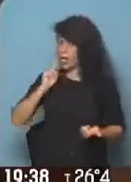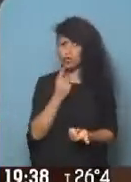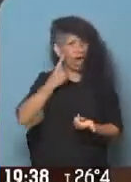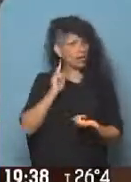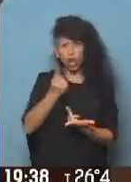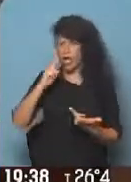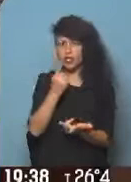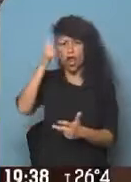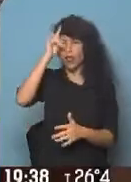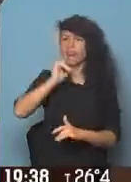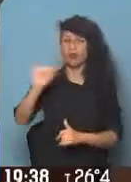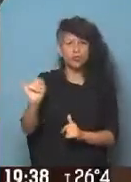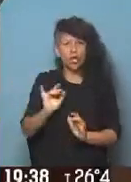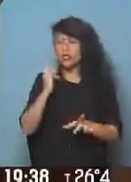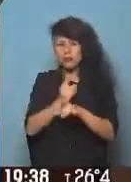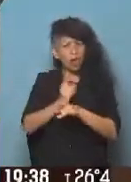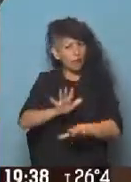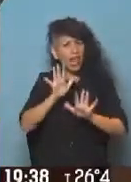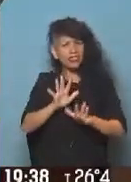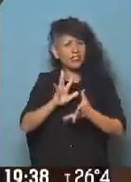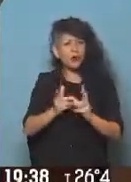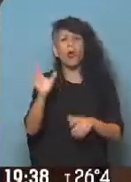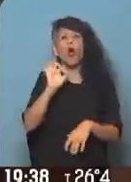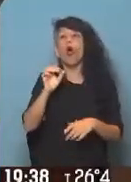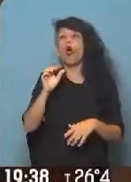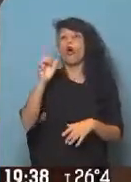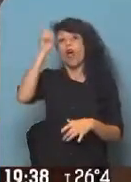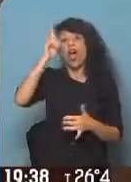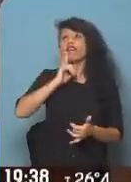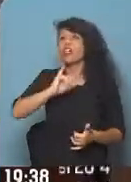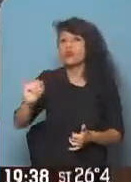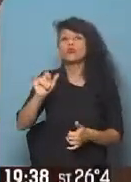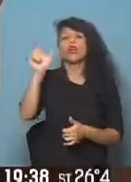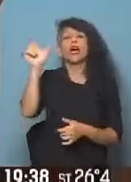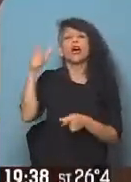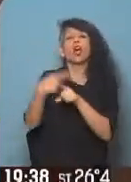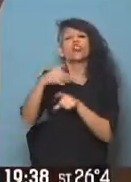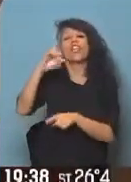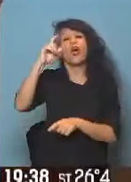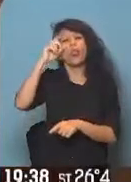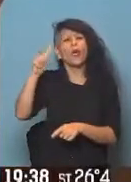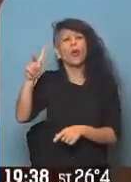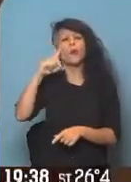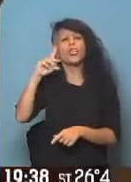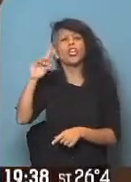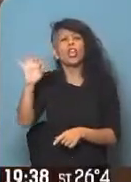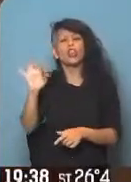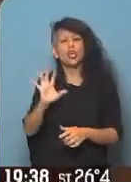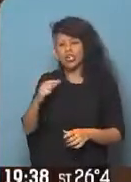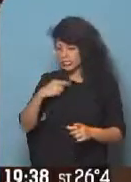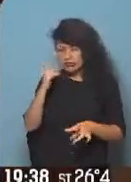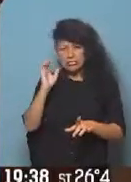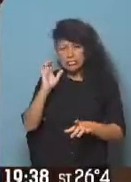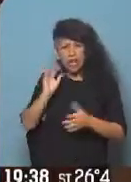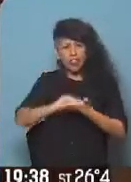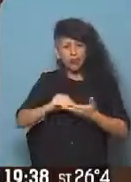ella fue la única que impugnó la lucha de vido no tenemos problemas están en soledad es el menor de los problemas lo que no puedes